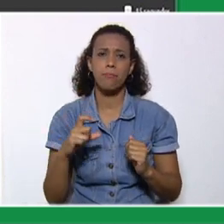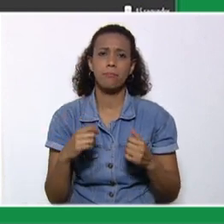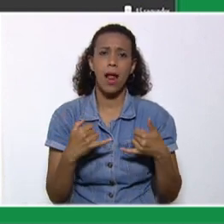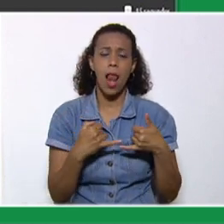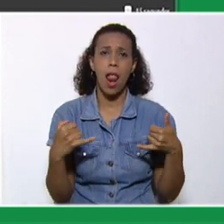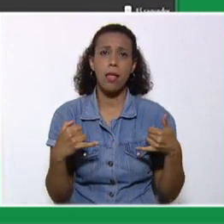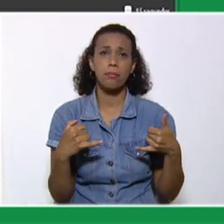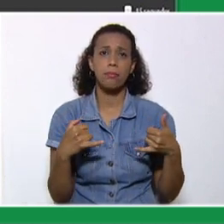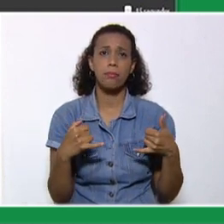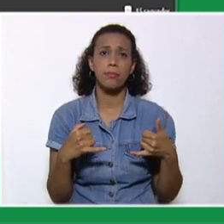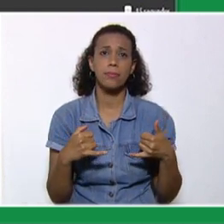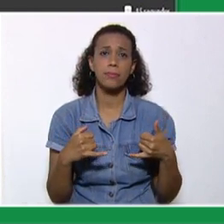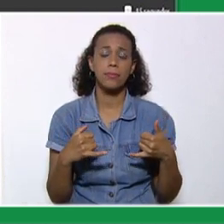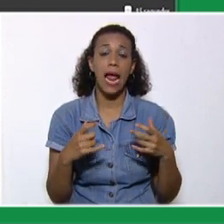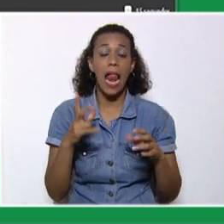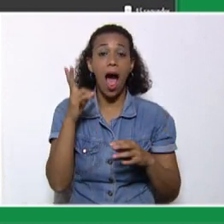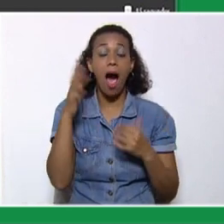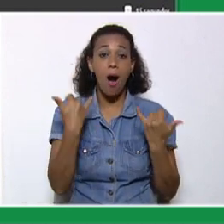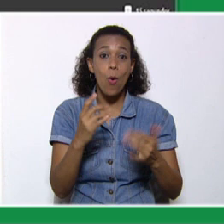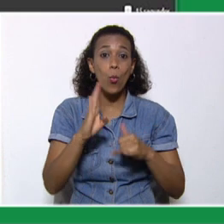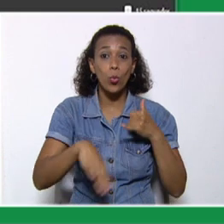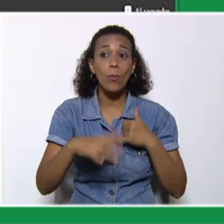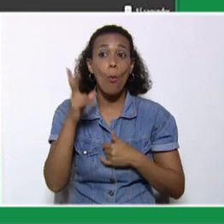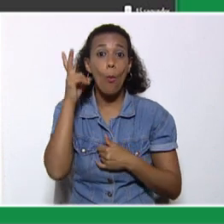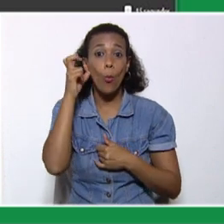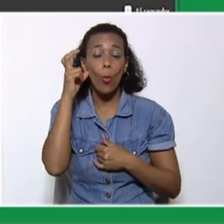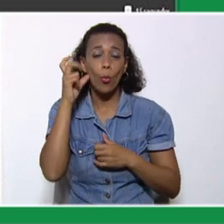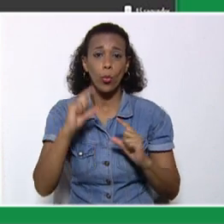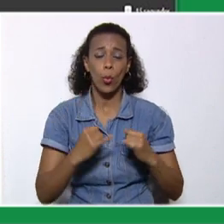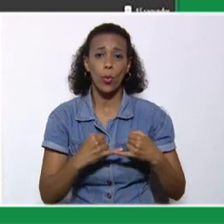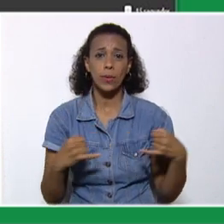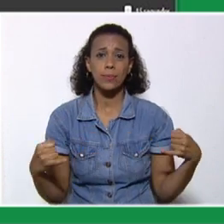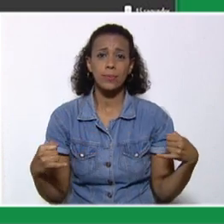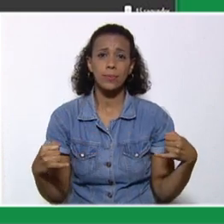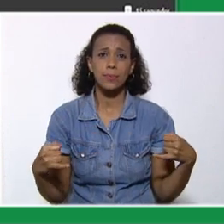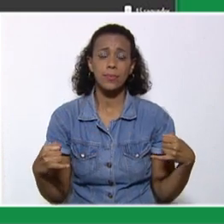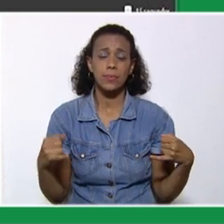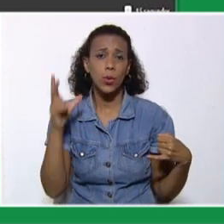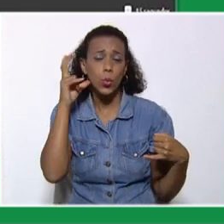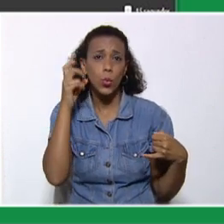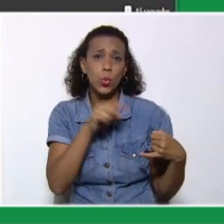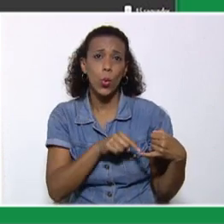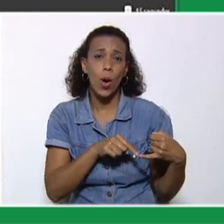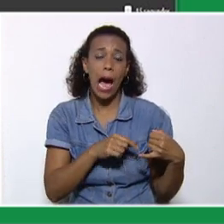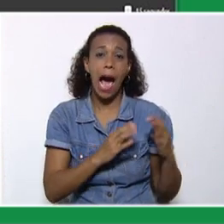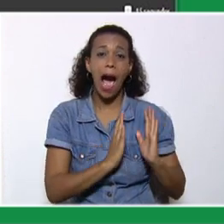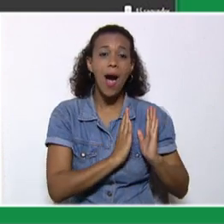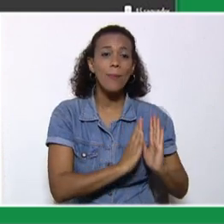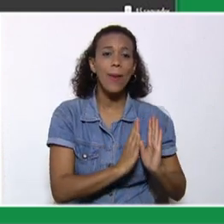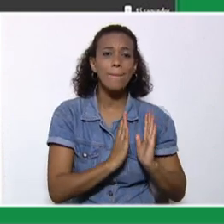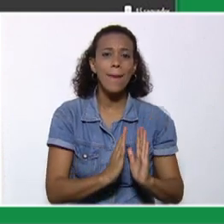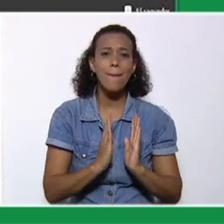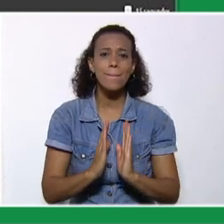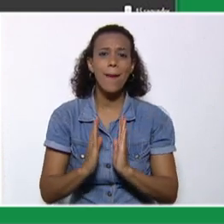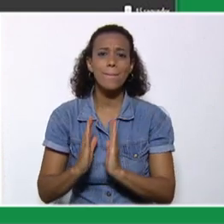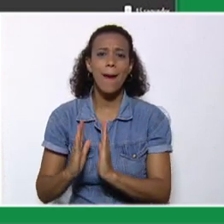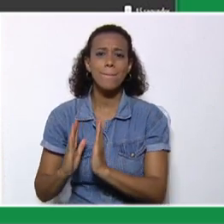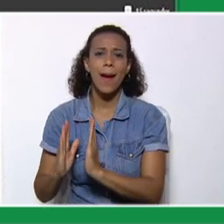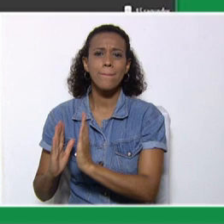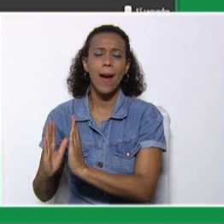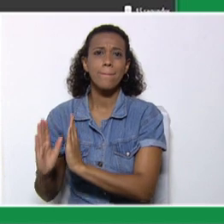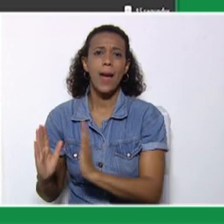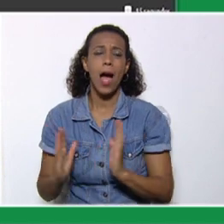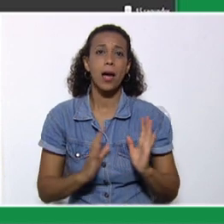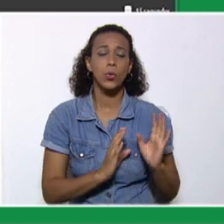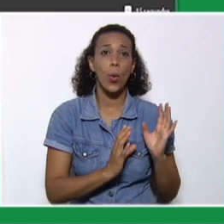La imagen, arrastramos el audio y ahora vamos a ubicar las transiciones que aparecen acá.